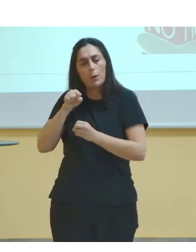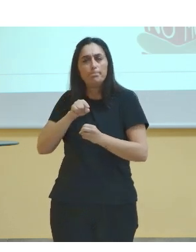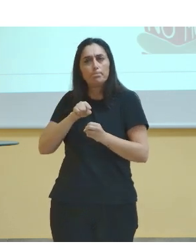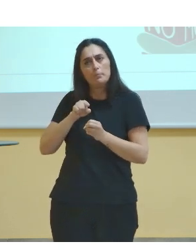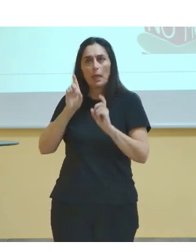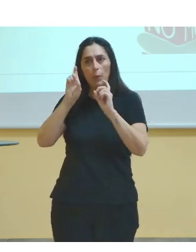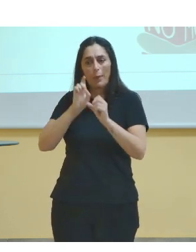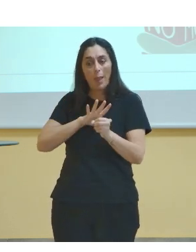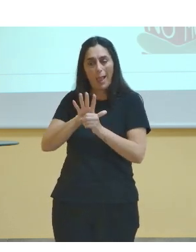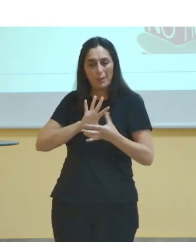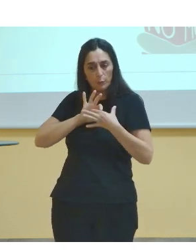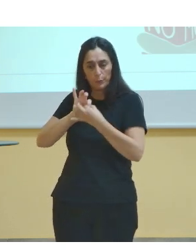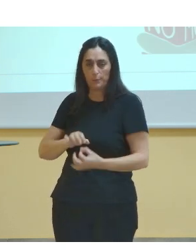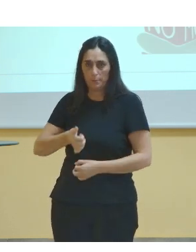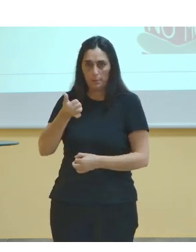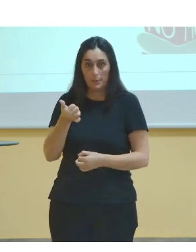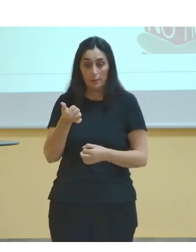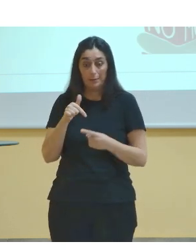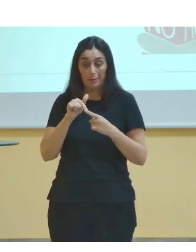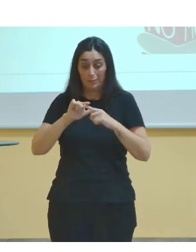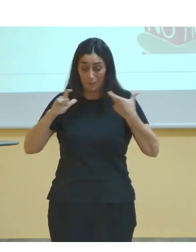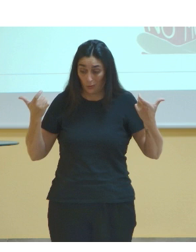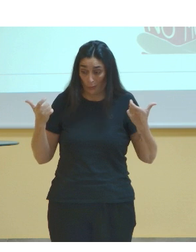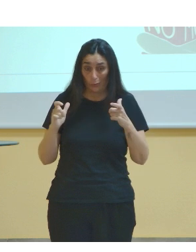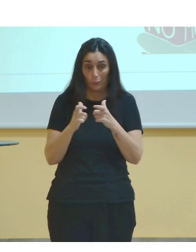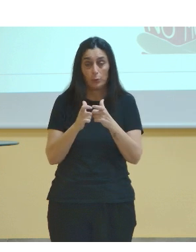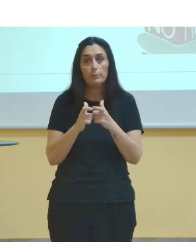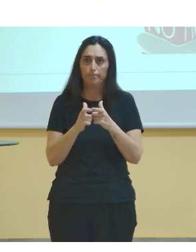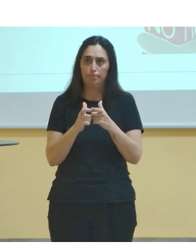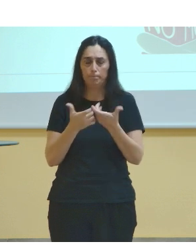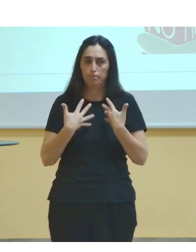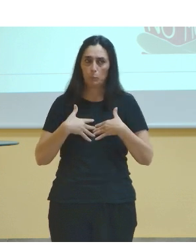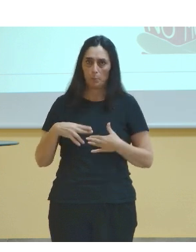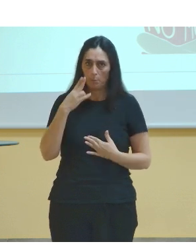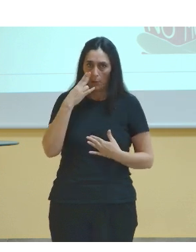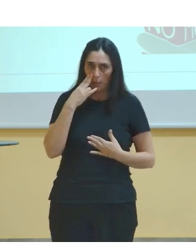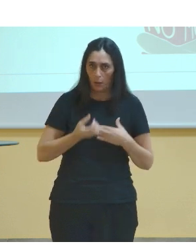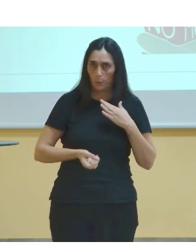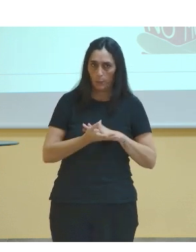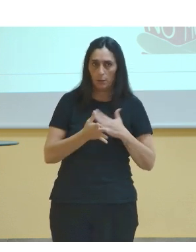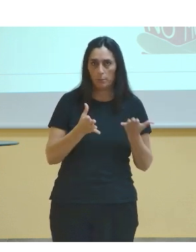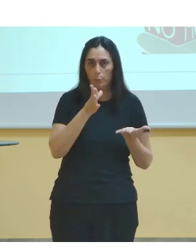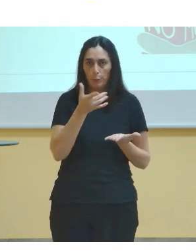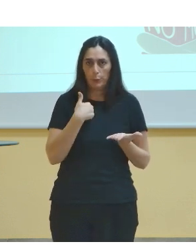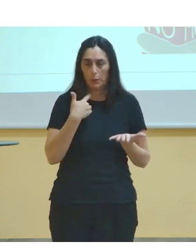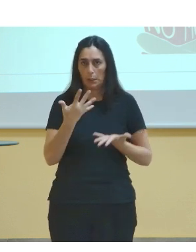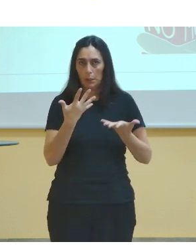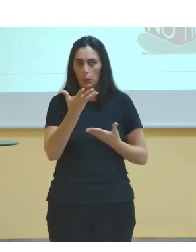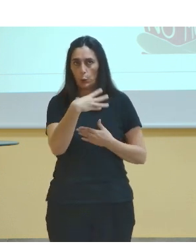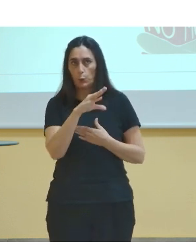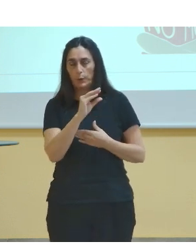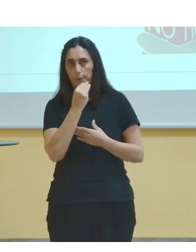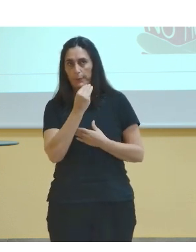educación. Todo este ecosistema pues lo que genera es un poco de miedo, ¿no? Pues cuando no entiendes muy bien, lo que tiendes es un poco